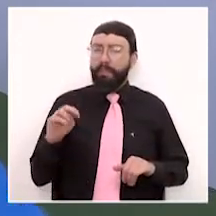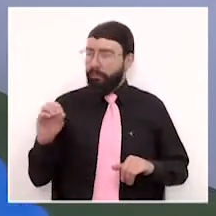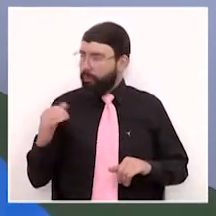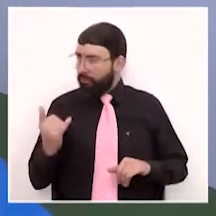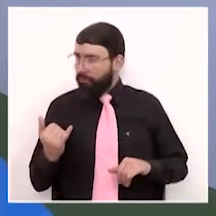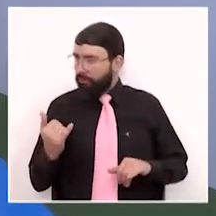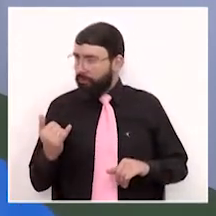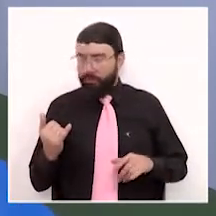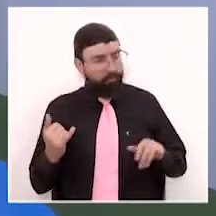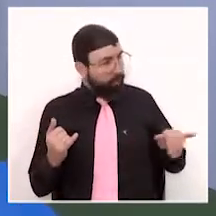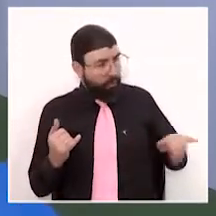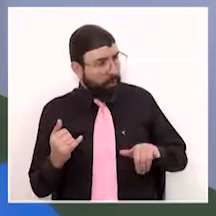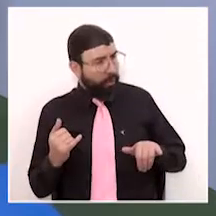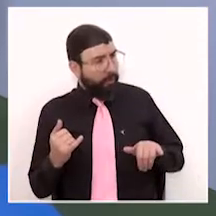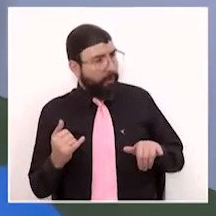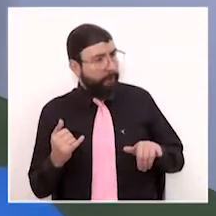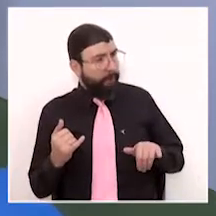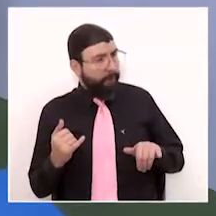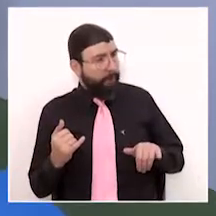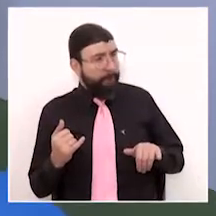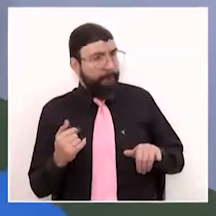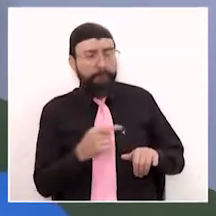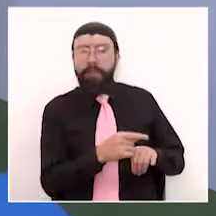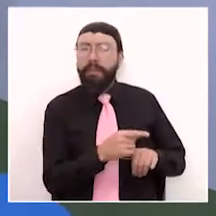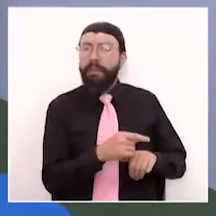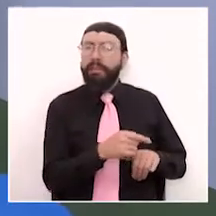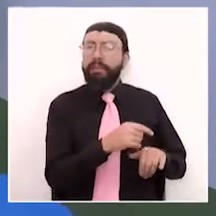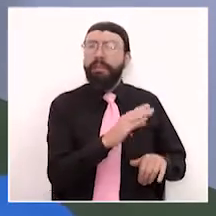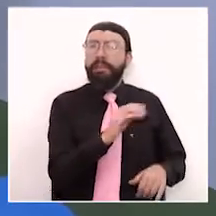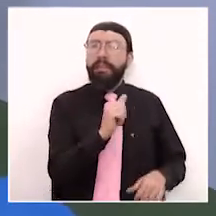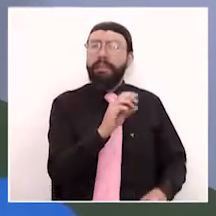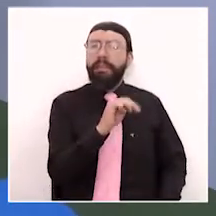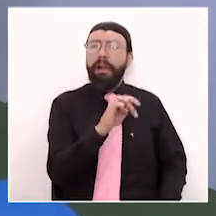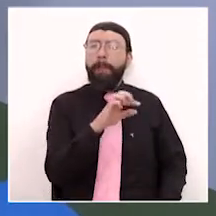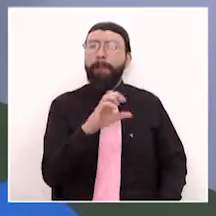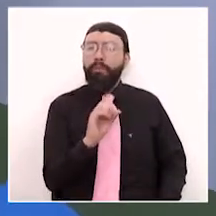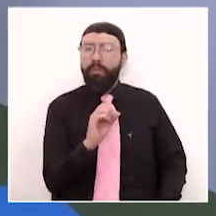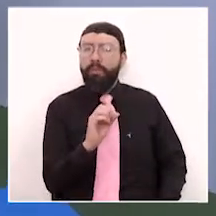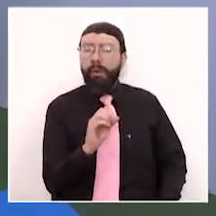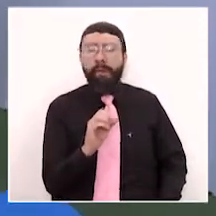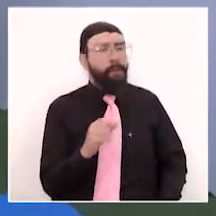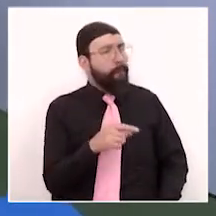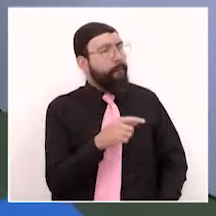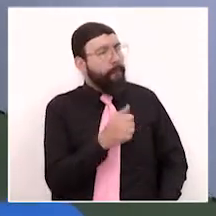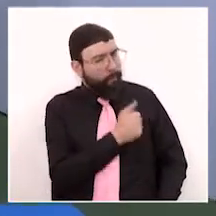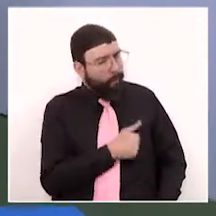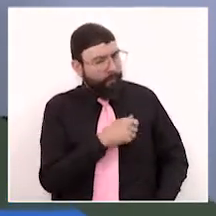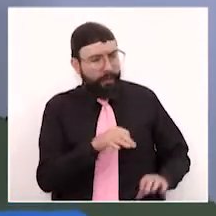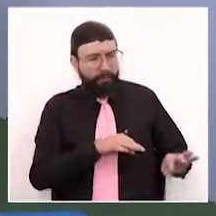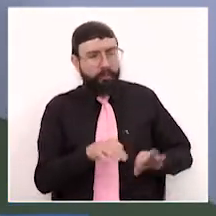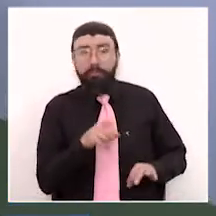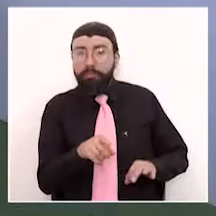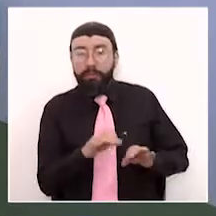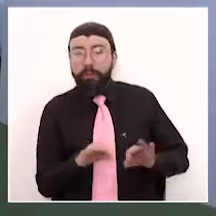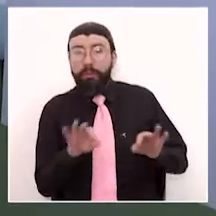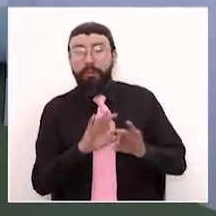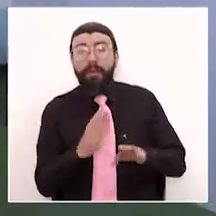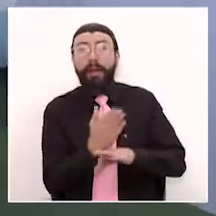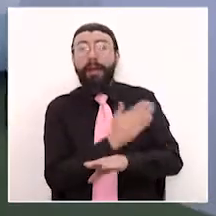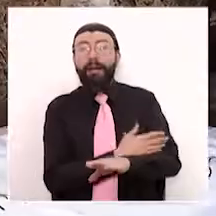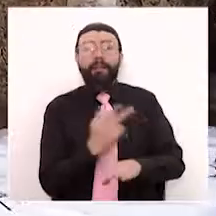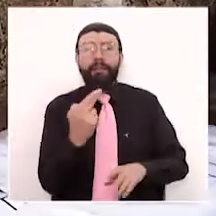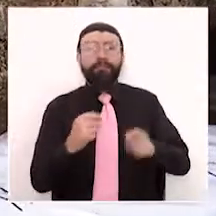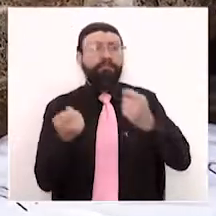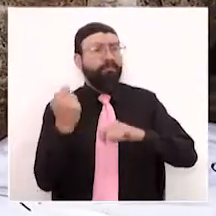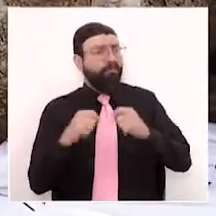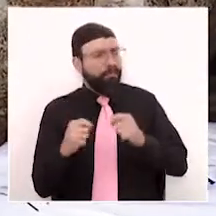centeno, ¿este también? Este es de campo. De campo, que fue el que vimos allá, entonces expliquemos este, que es súper importante antes de irnos